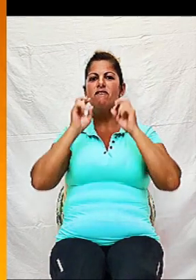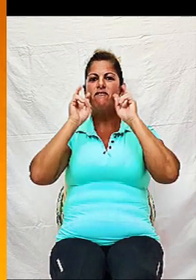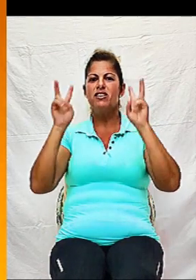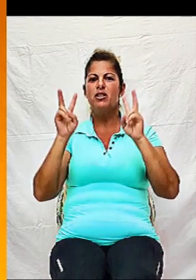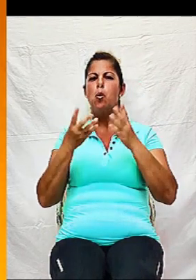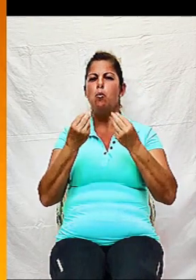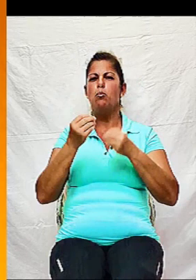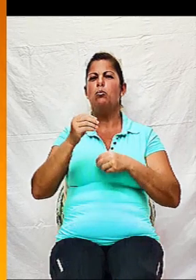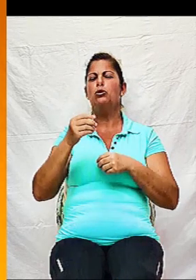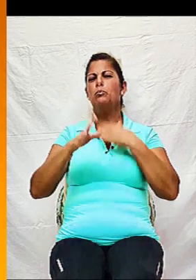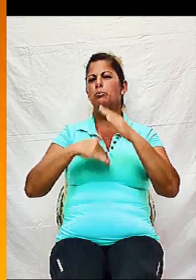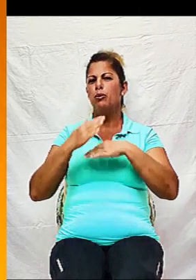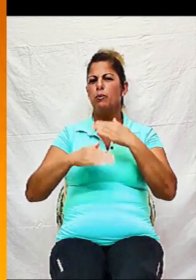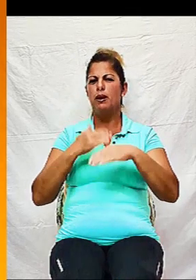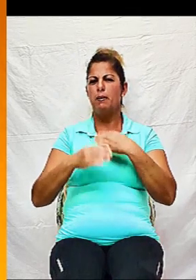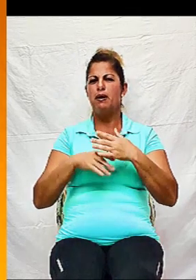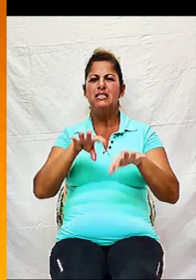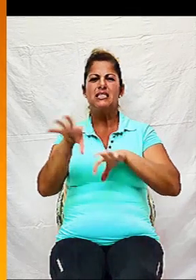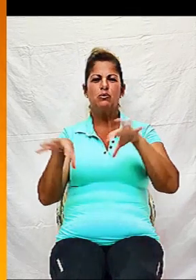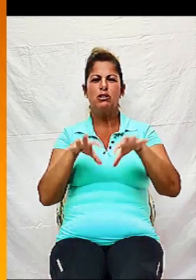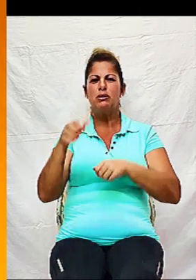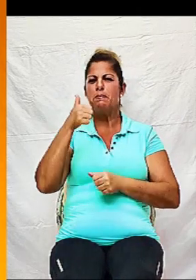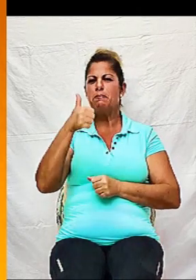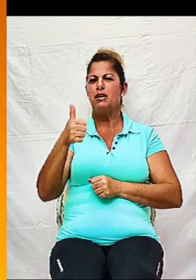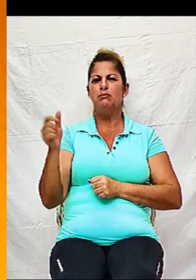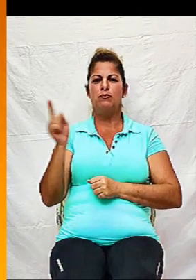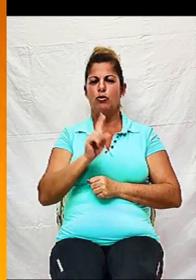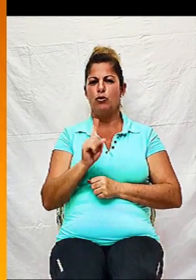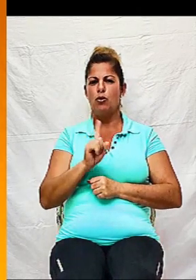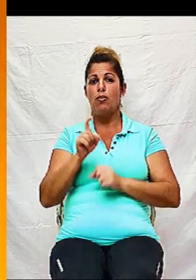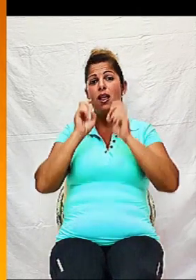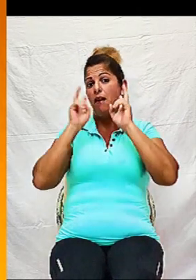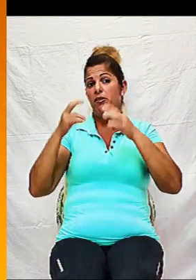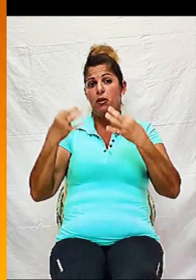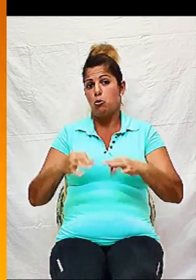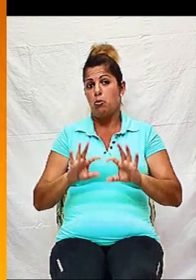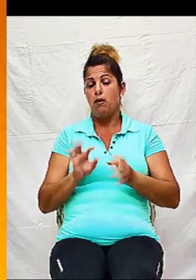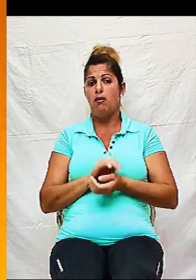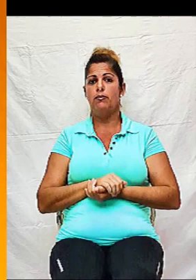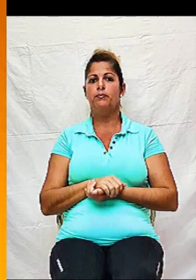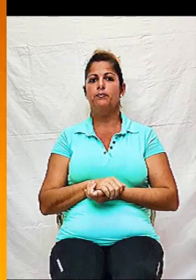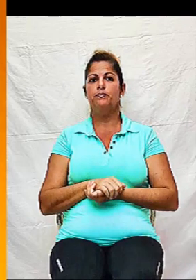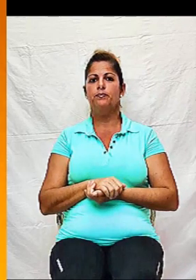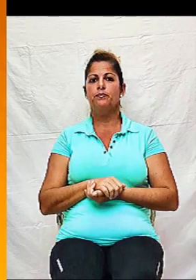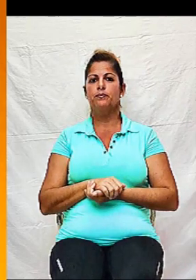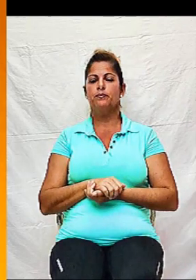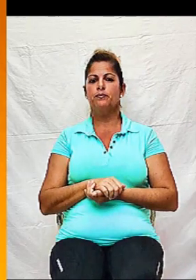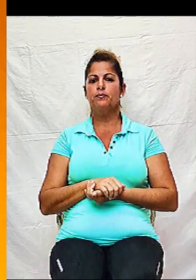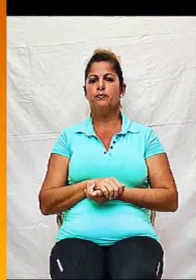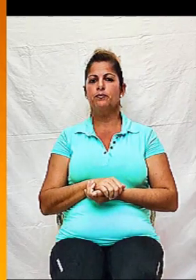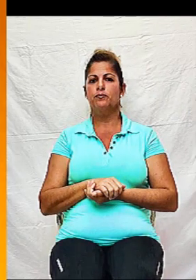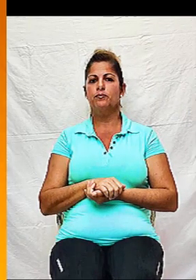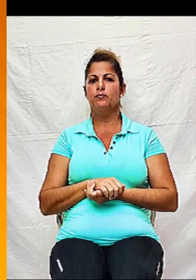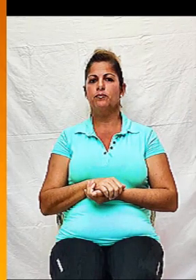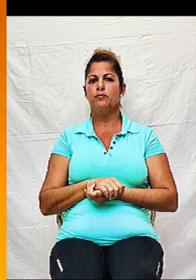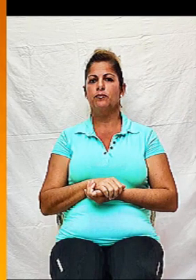predisponiéndonos a vivir de forma conflictiva las situaciones que se nos presentan en la vida cotidiana.